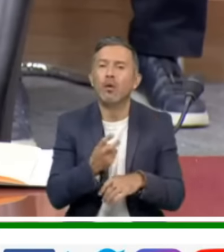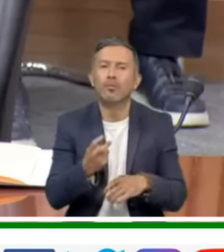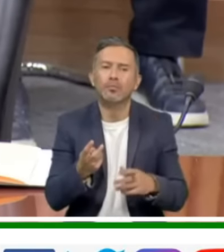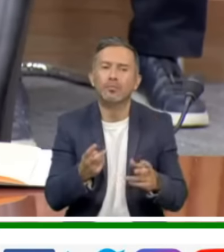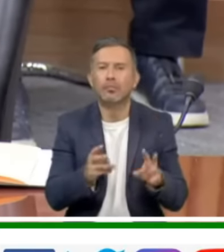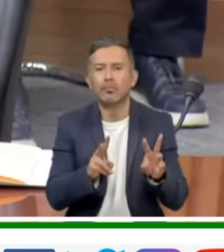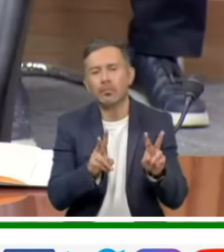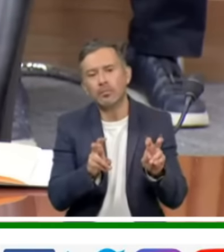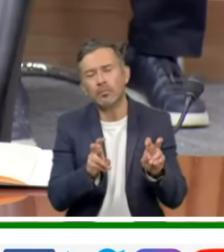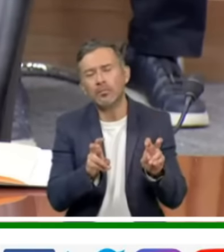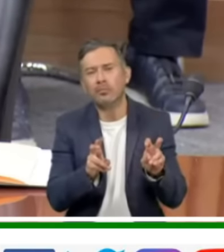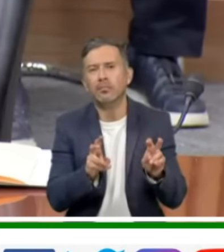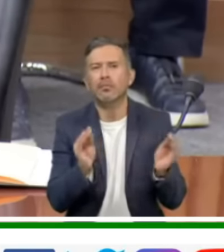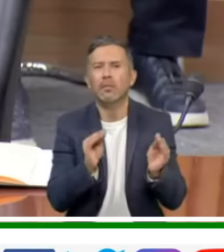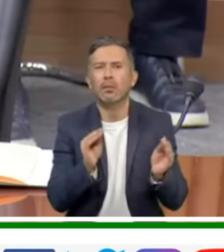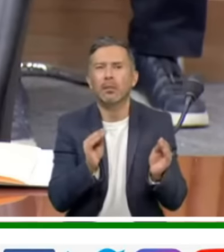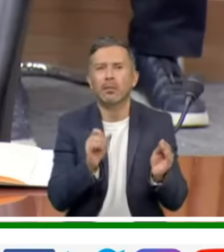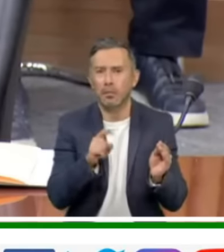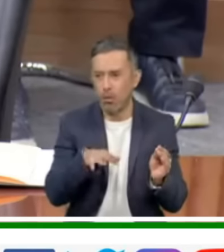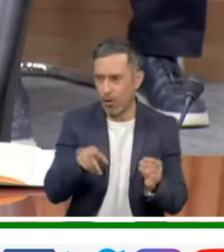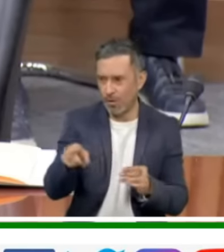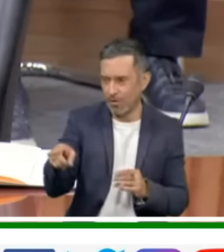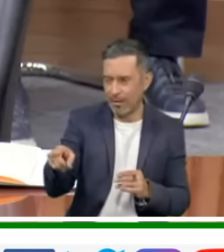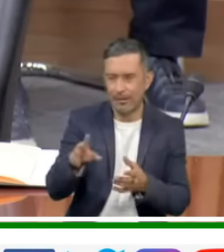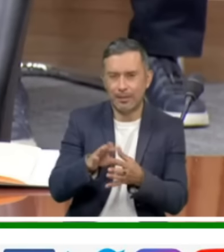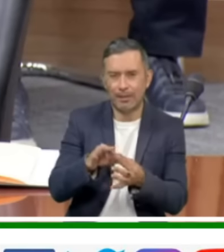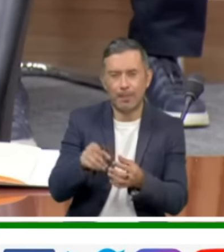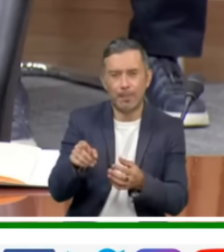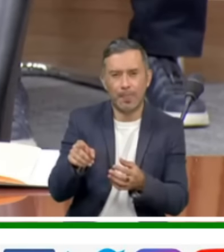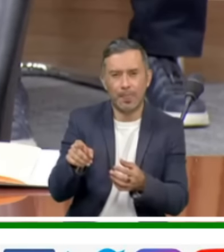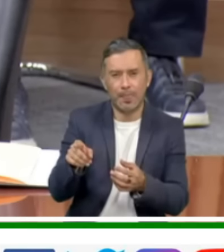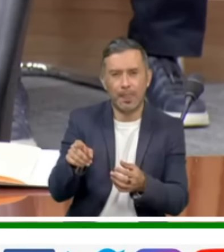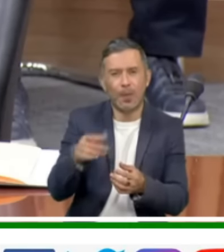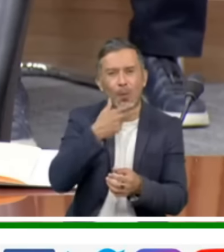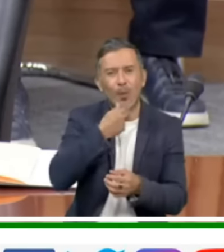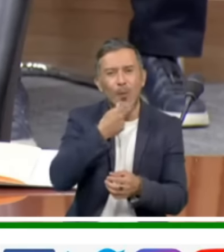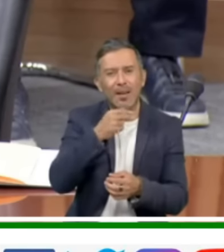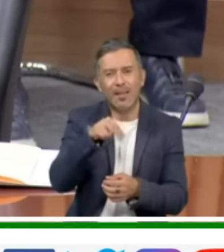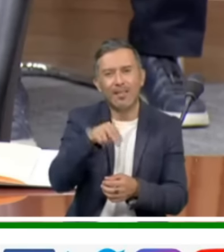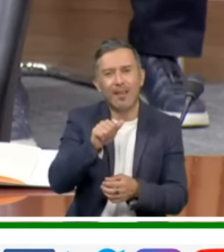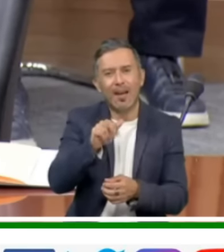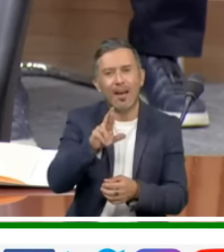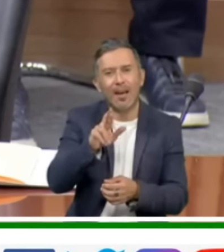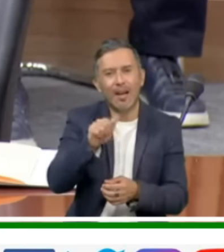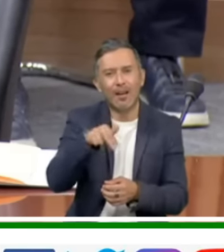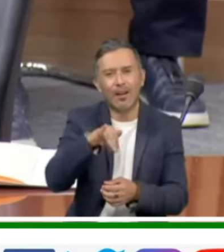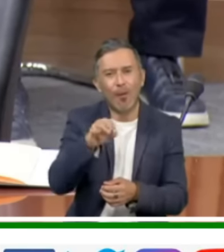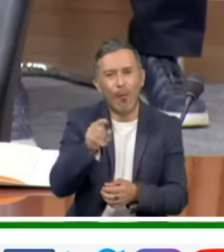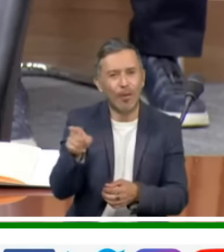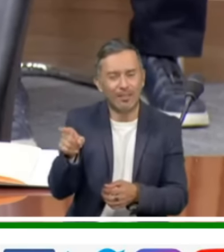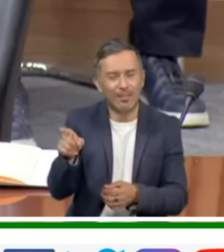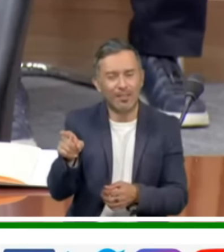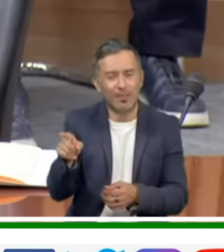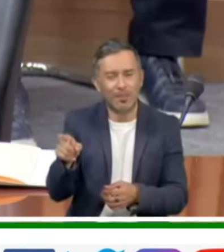debate creo que di compero de acuerdo que ya el tema